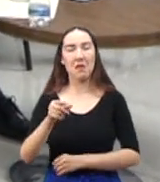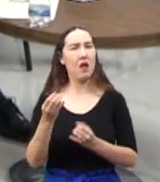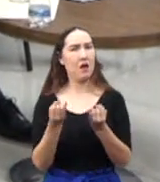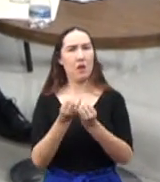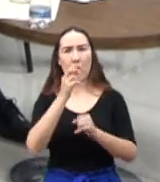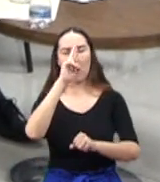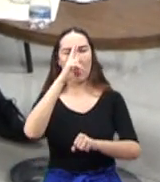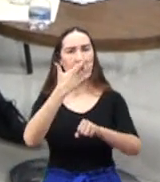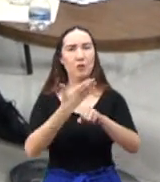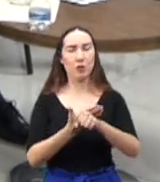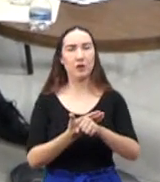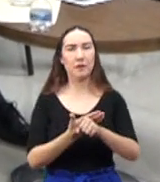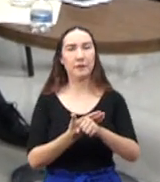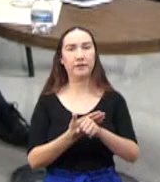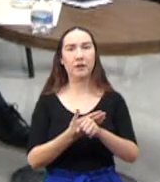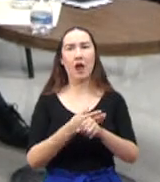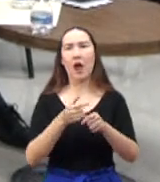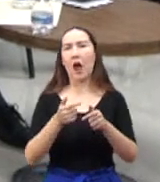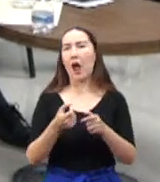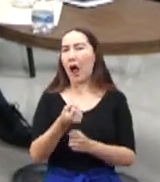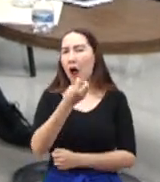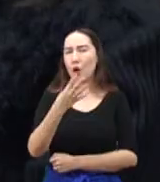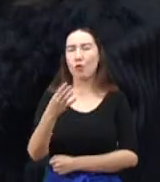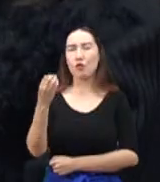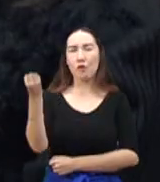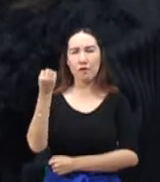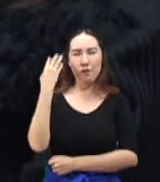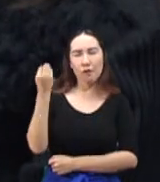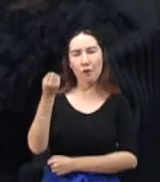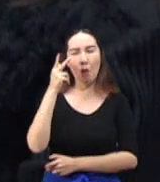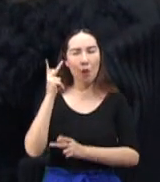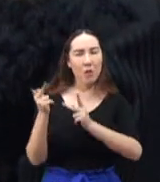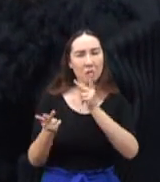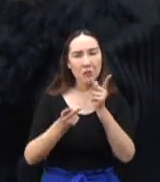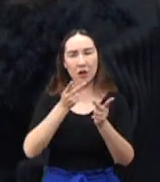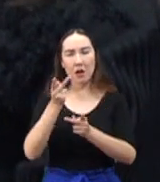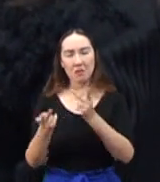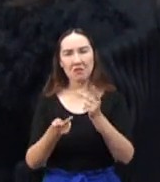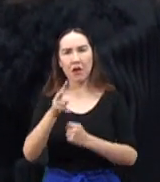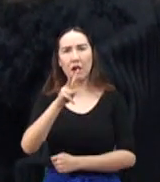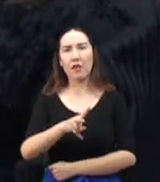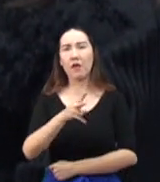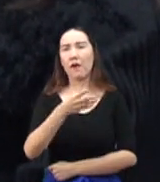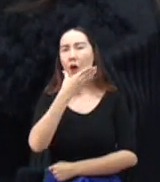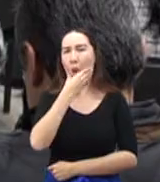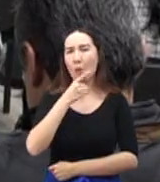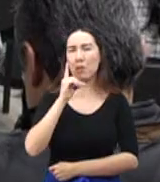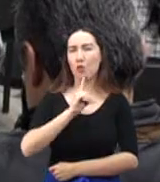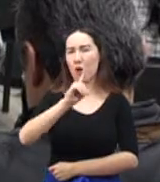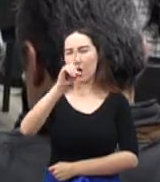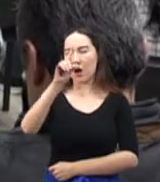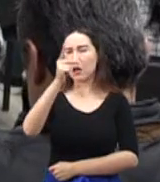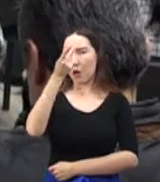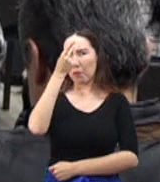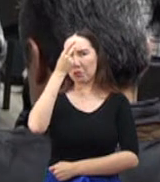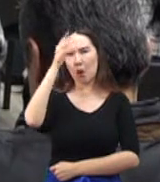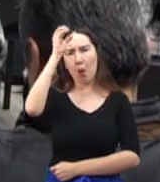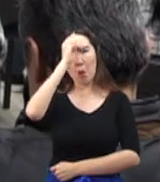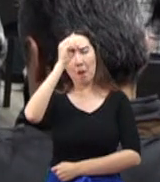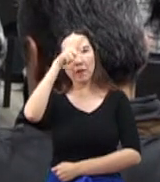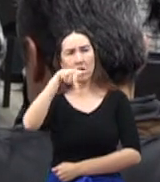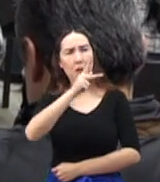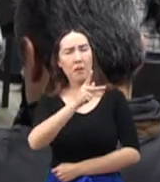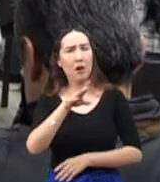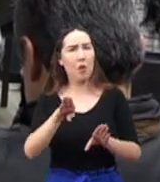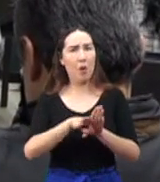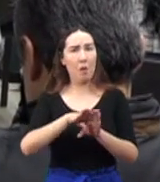responsable. Hubo foros de consulta ciudadana para que oportunamente los potosinos dieran su opinión. Sin embargo, no fue su culpa